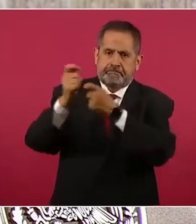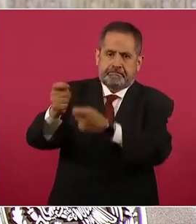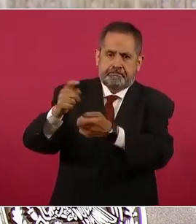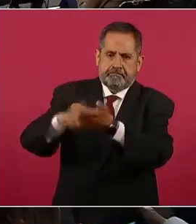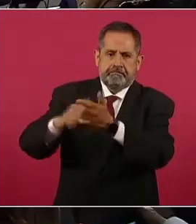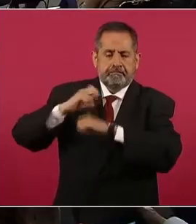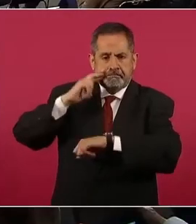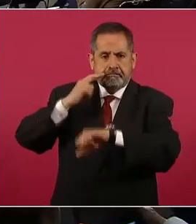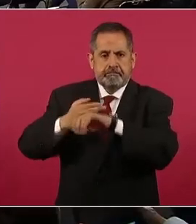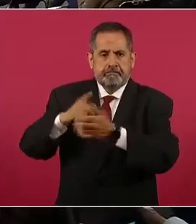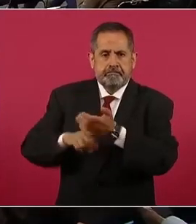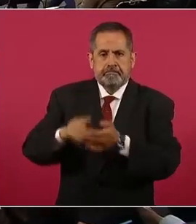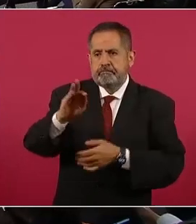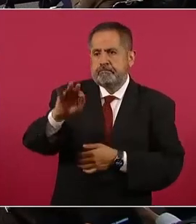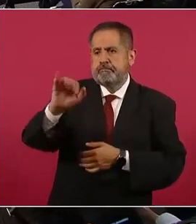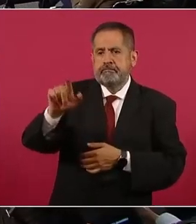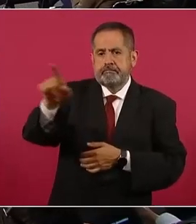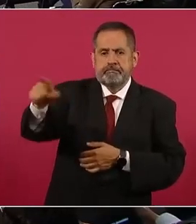fiscal, no a mí.